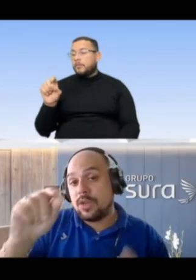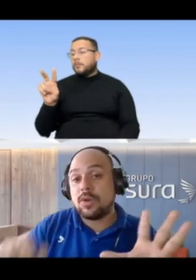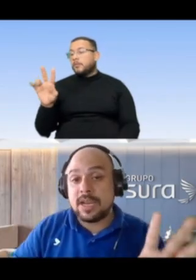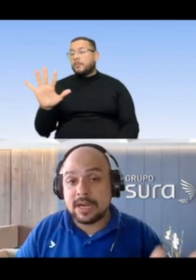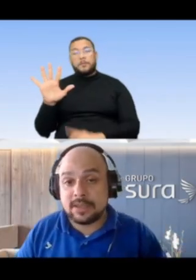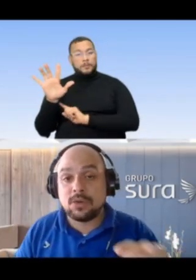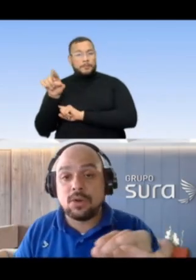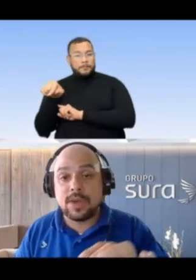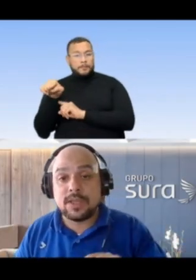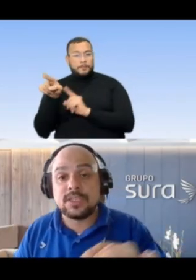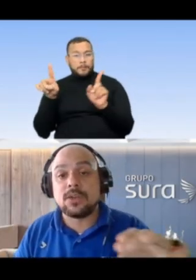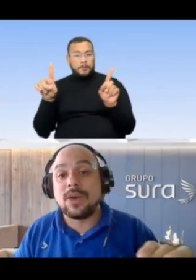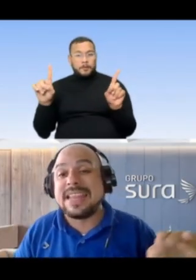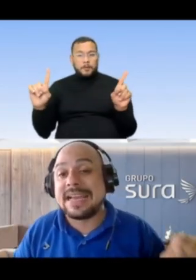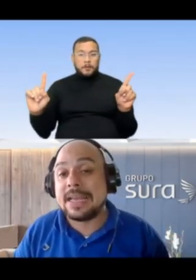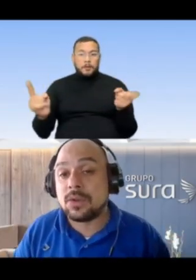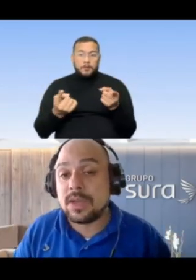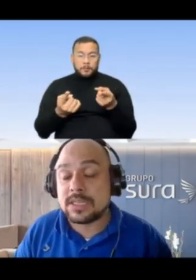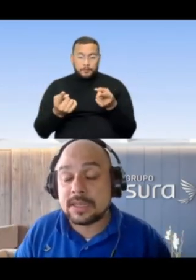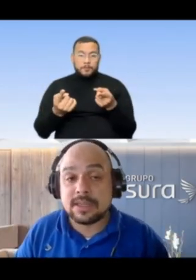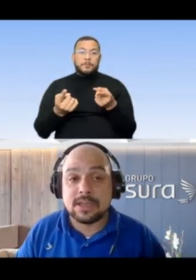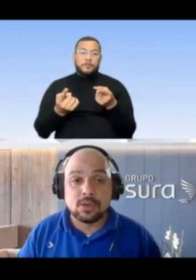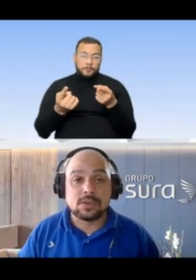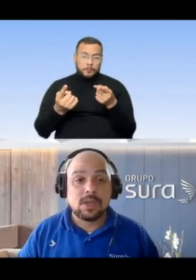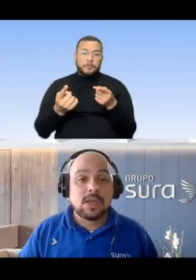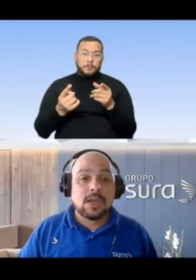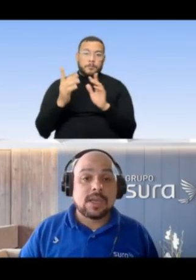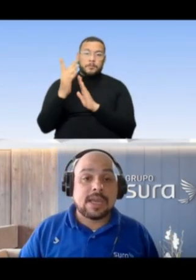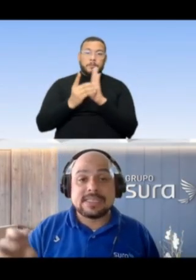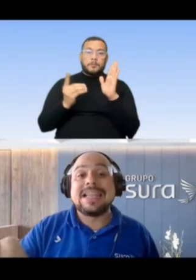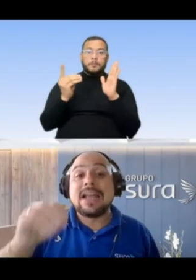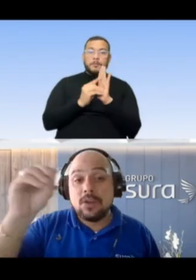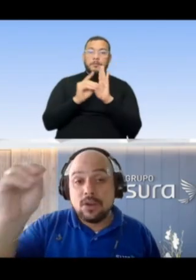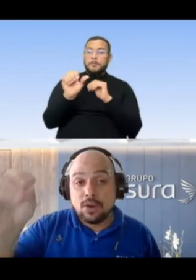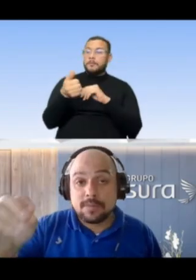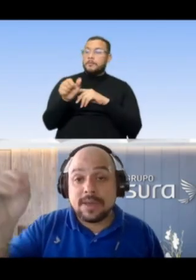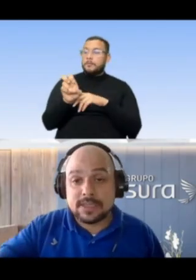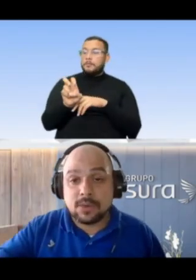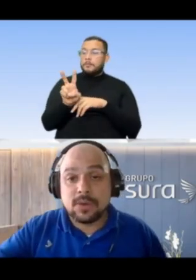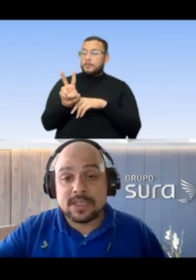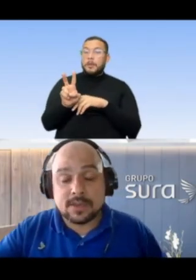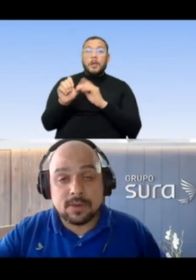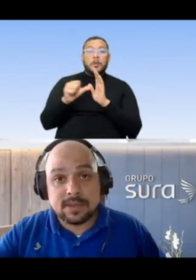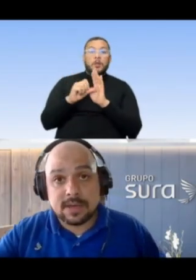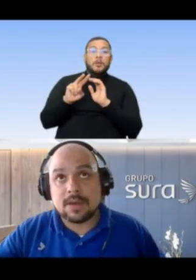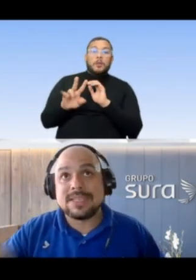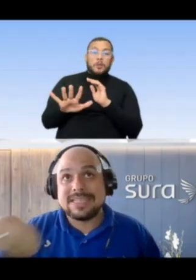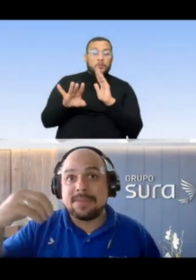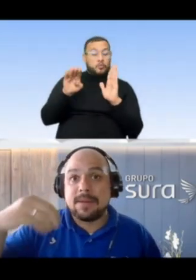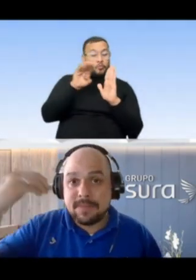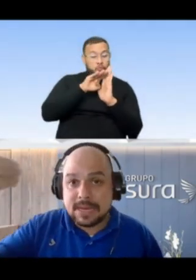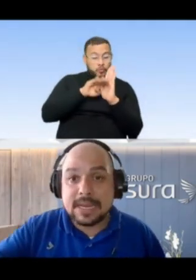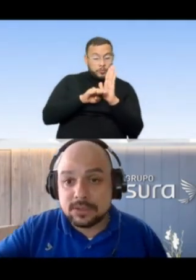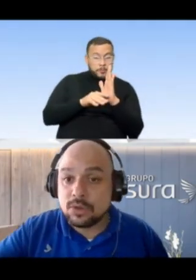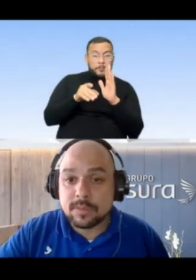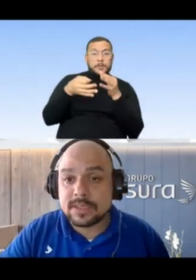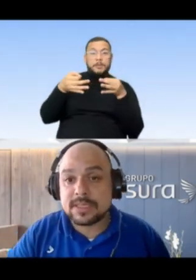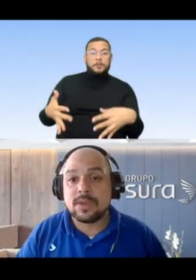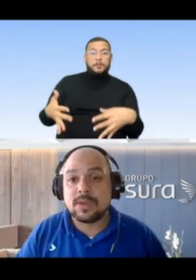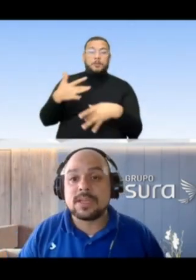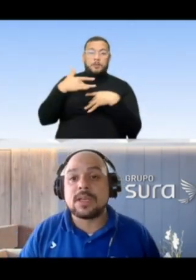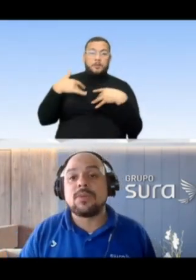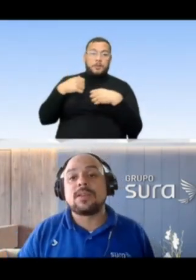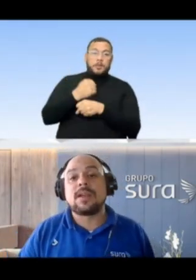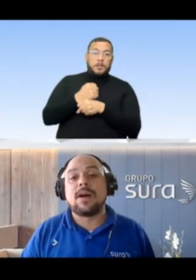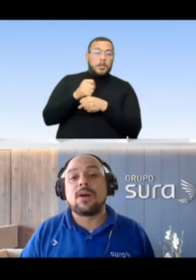2.2.4.6.25, resumido, el artículo 25 del decreto 1072, que es la norma de seguridad y salud en el trabajo, es la mamá de las